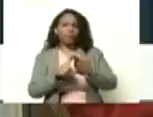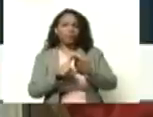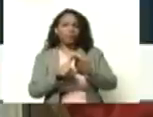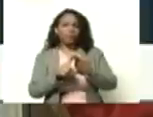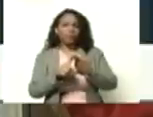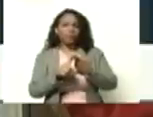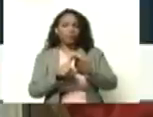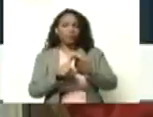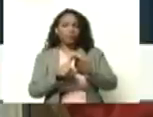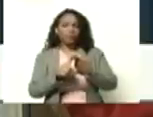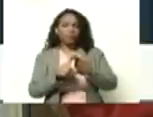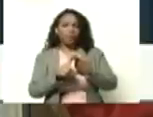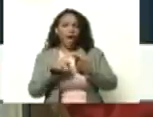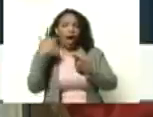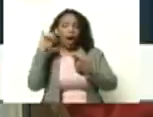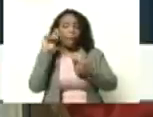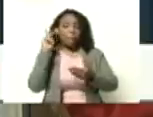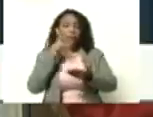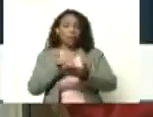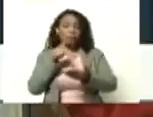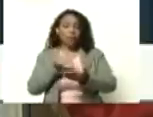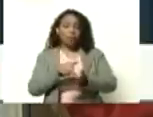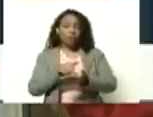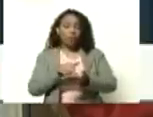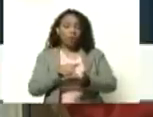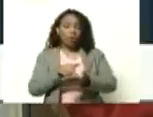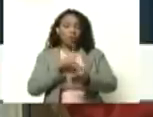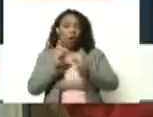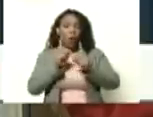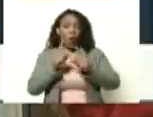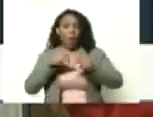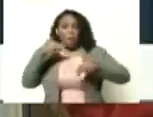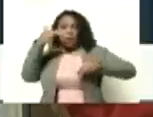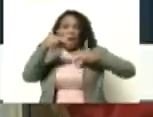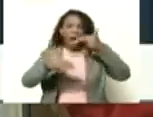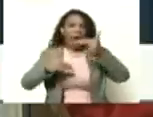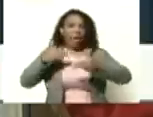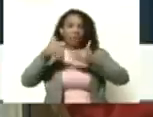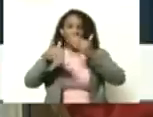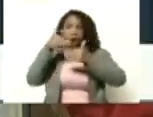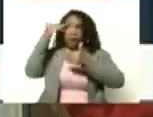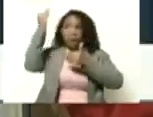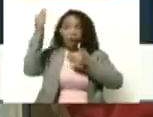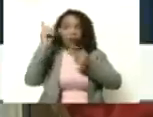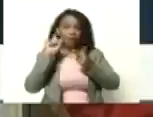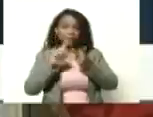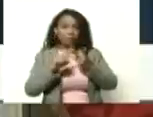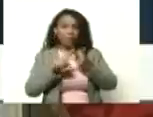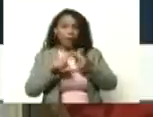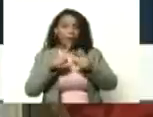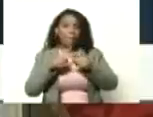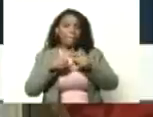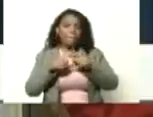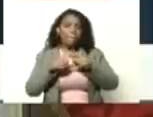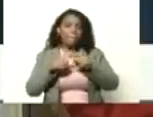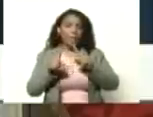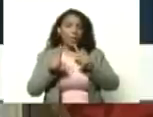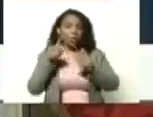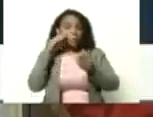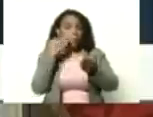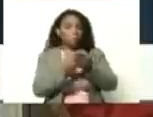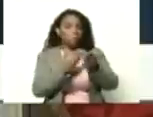que incluso había participación de mercenarios extranjeros pero sin presentar ninguna